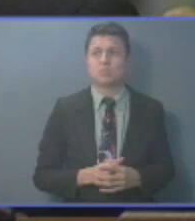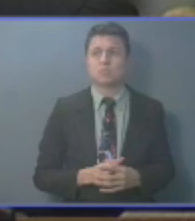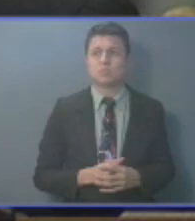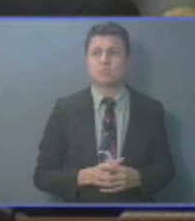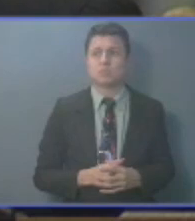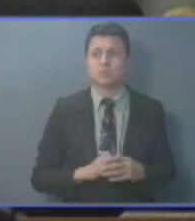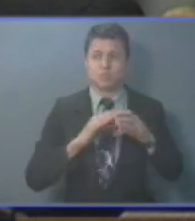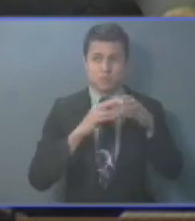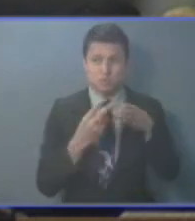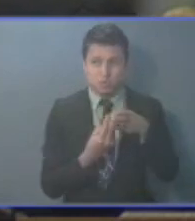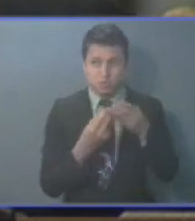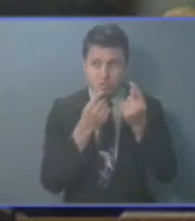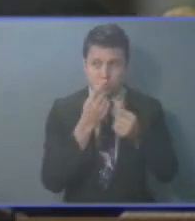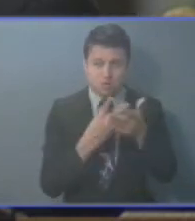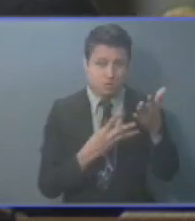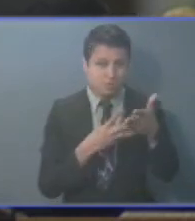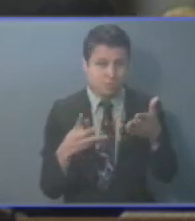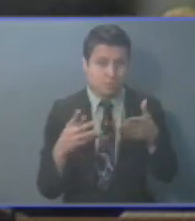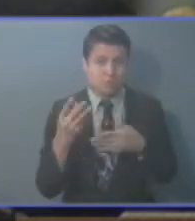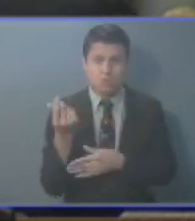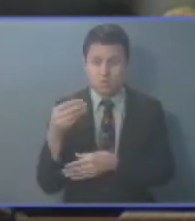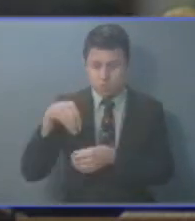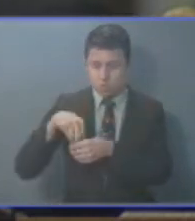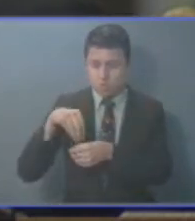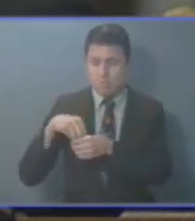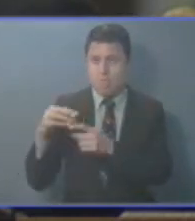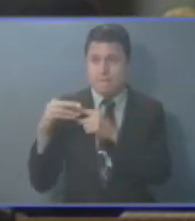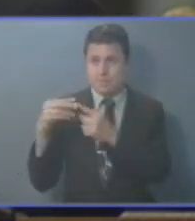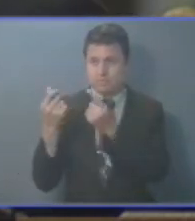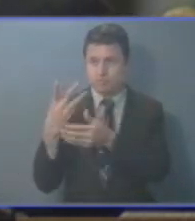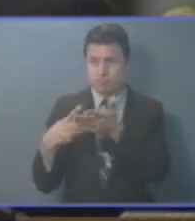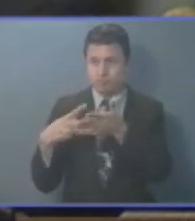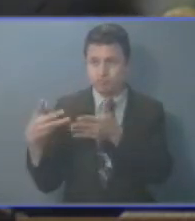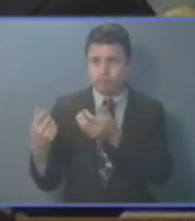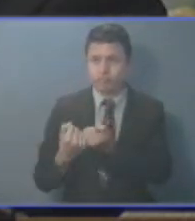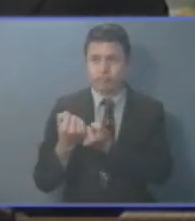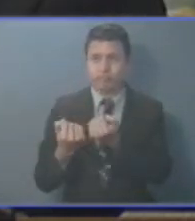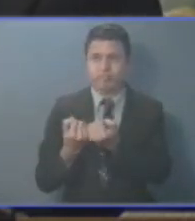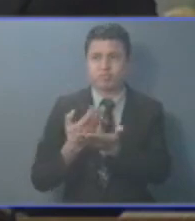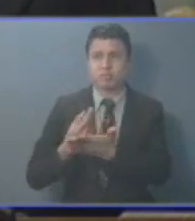el Comité del Fondo de Emergencia, Recuperación y Reconstrucción Económica,